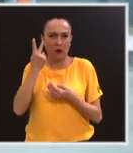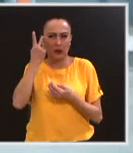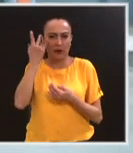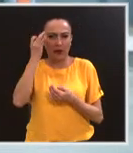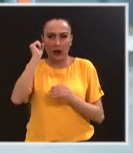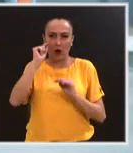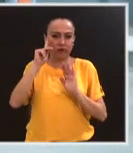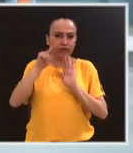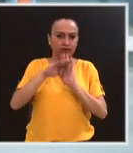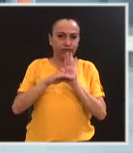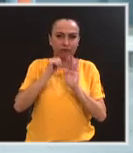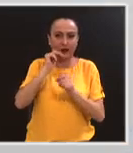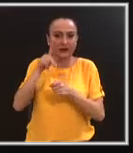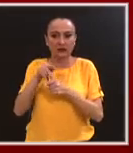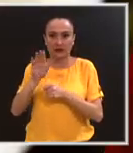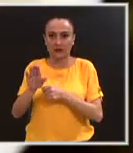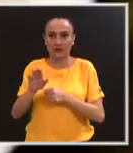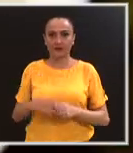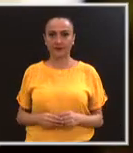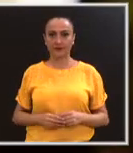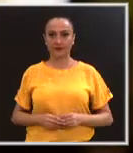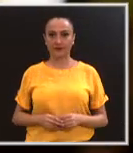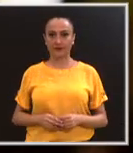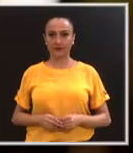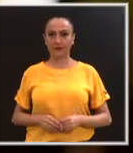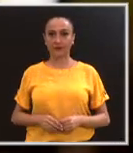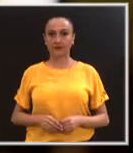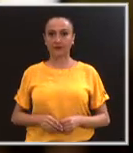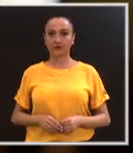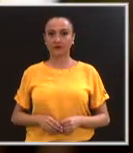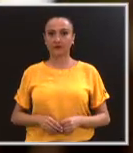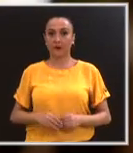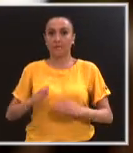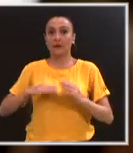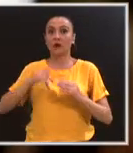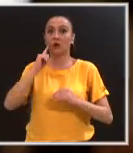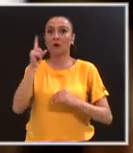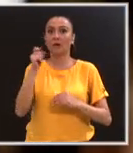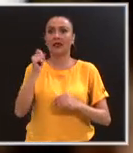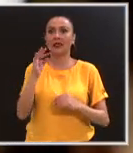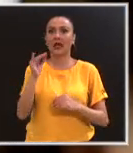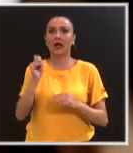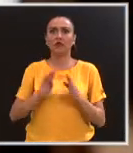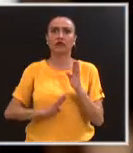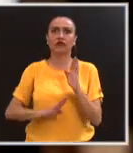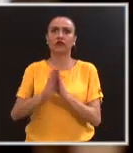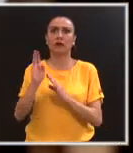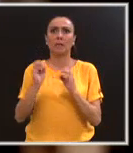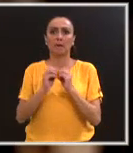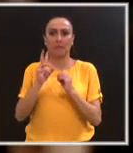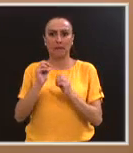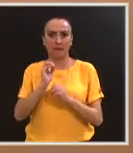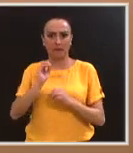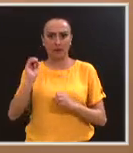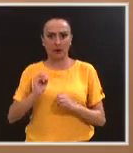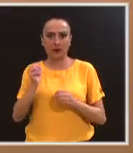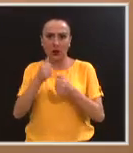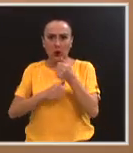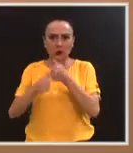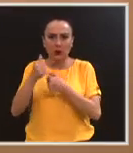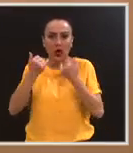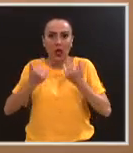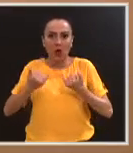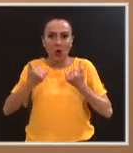para no participar en menos de un mes casos de dengue aumentaron en un 20% autoridades